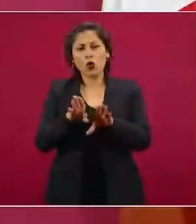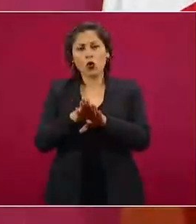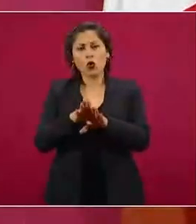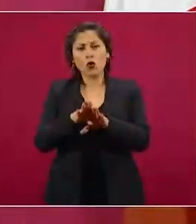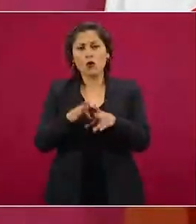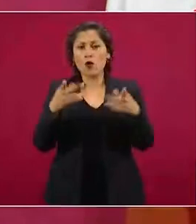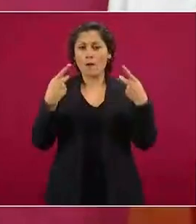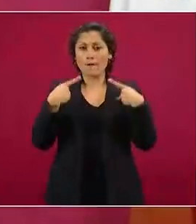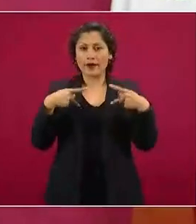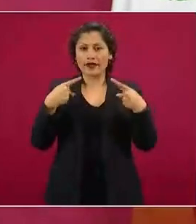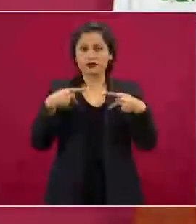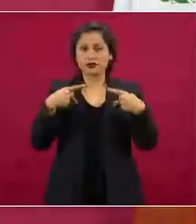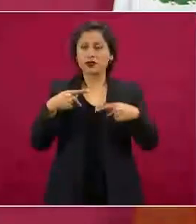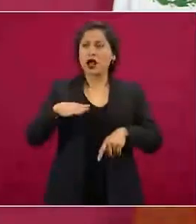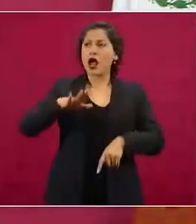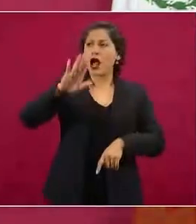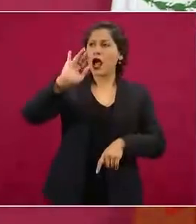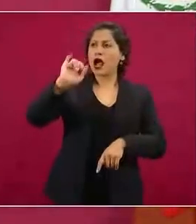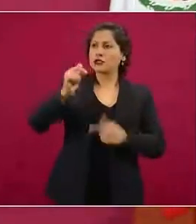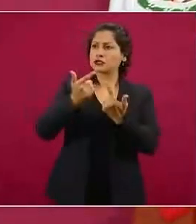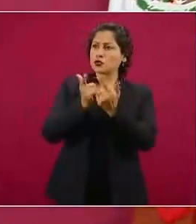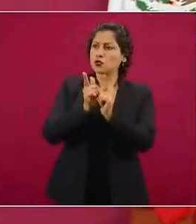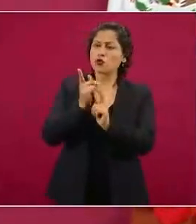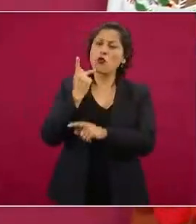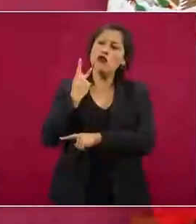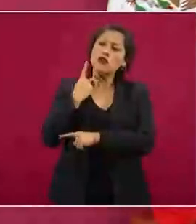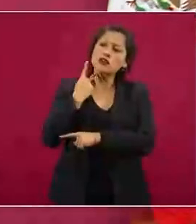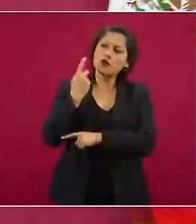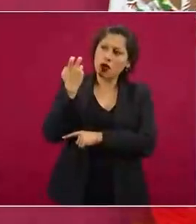de simpatizantes de un partido,